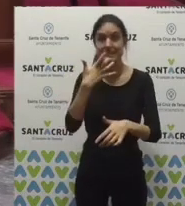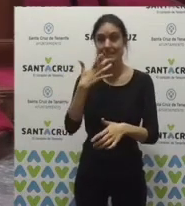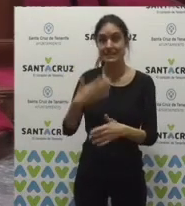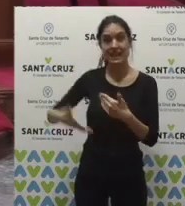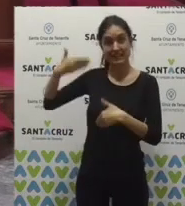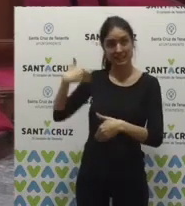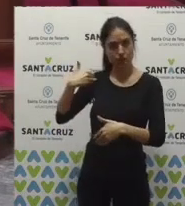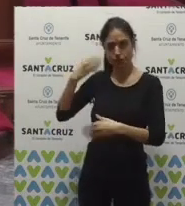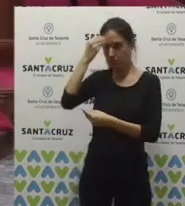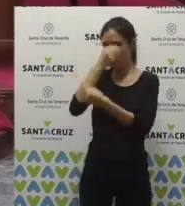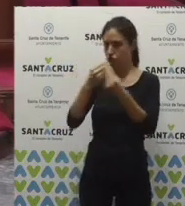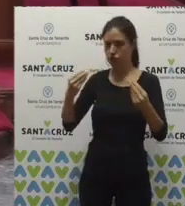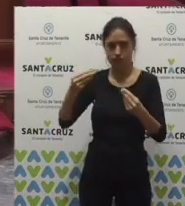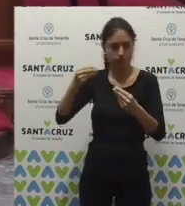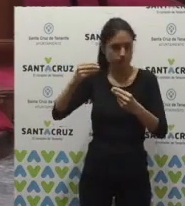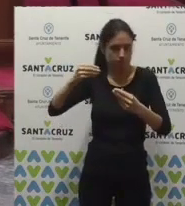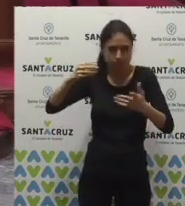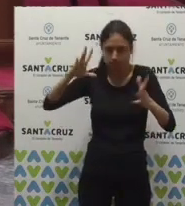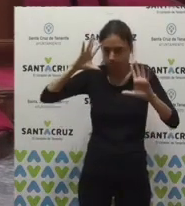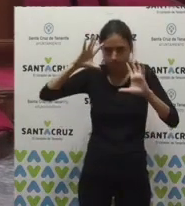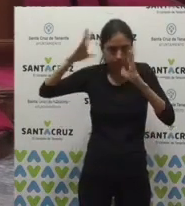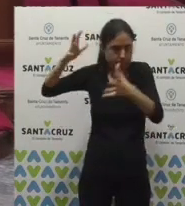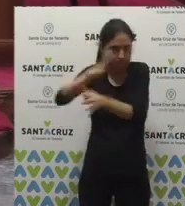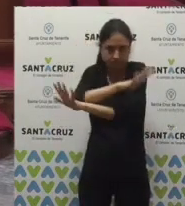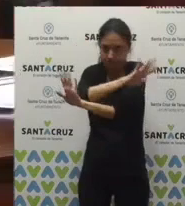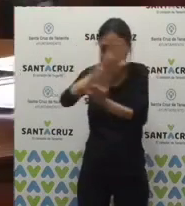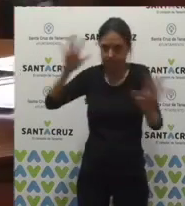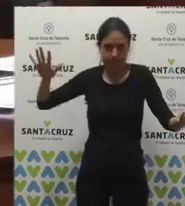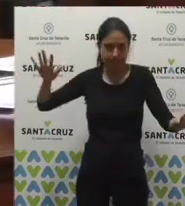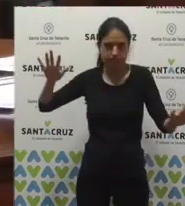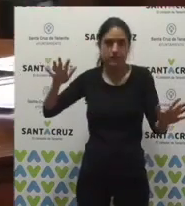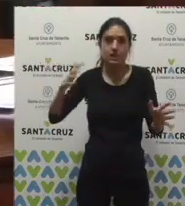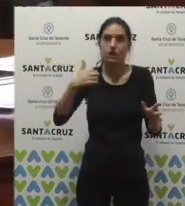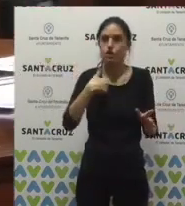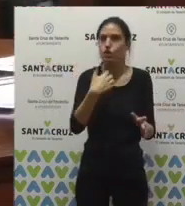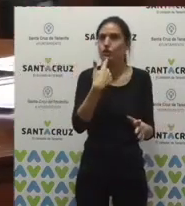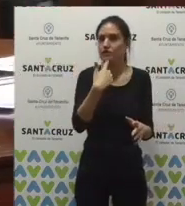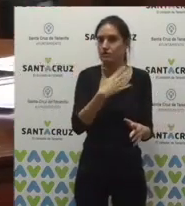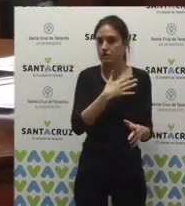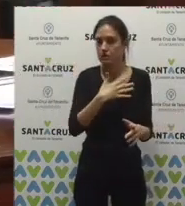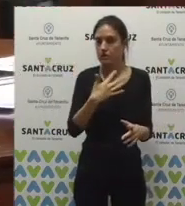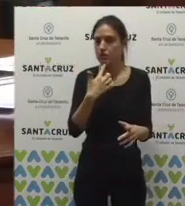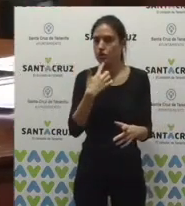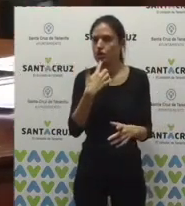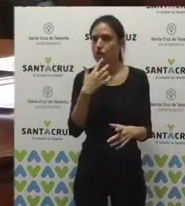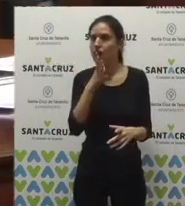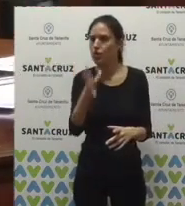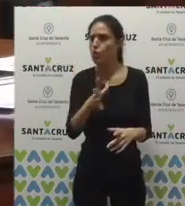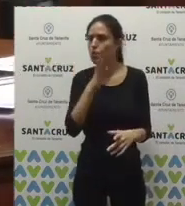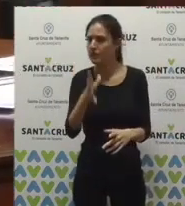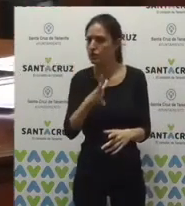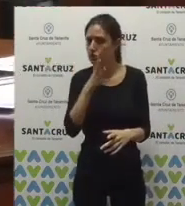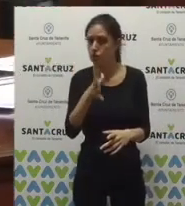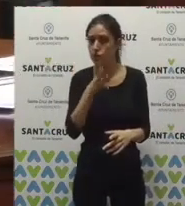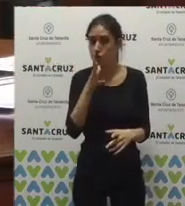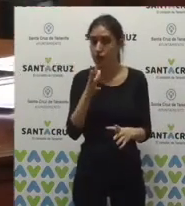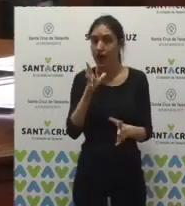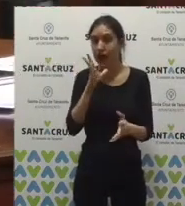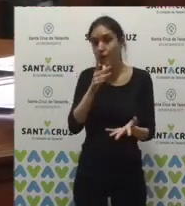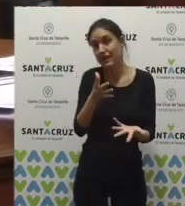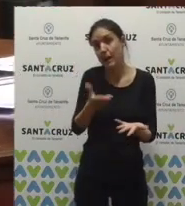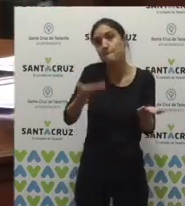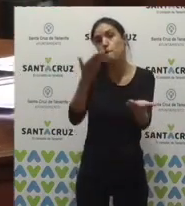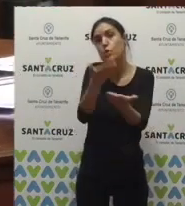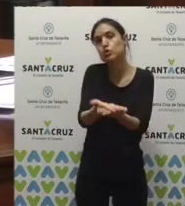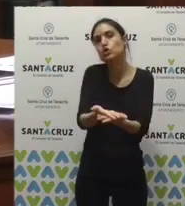y a los argumentos me remito a los esgrimidos para no reiterar la suya la del señor